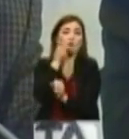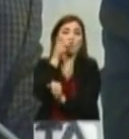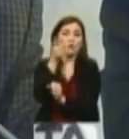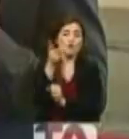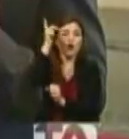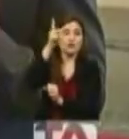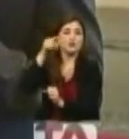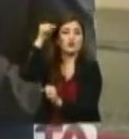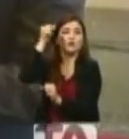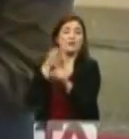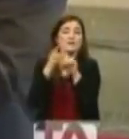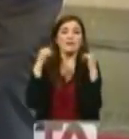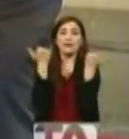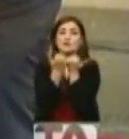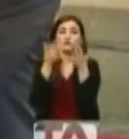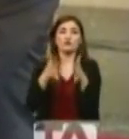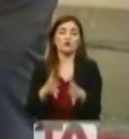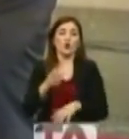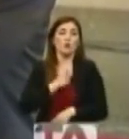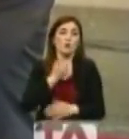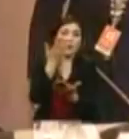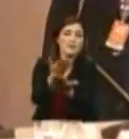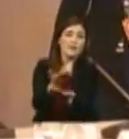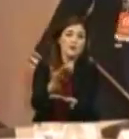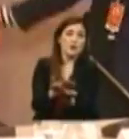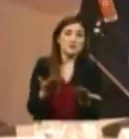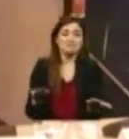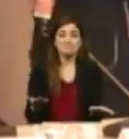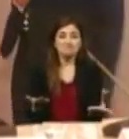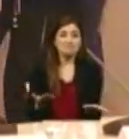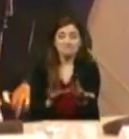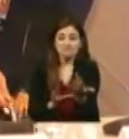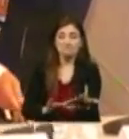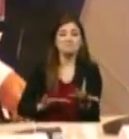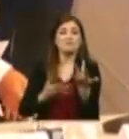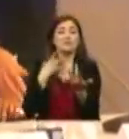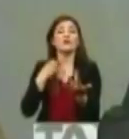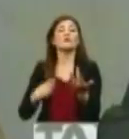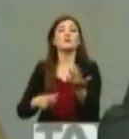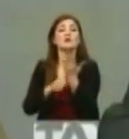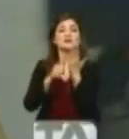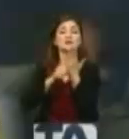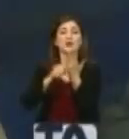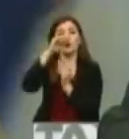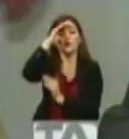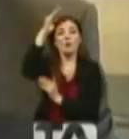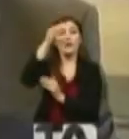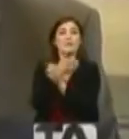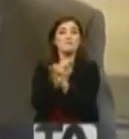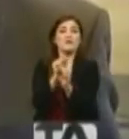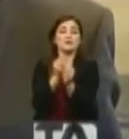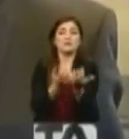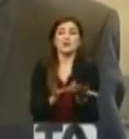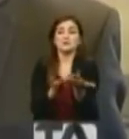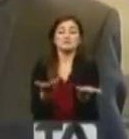y del Estado. Varios legisladores han realizado sus propuestas, pero dicen que están a la espera de los textos del Ministerio del Interior y Defensa.